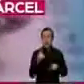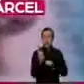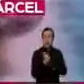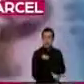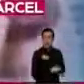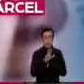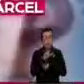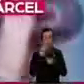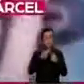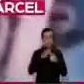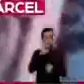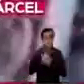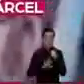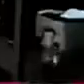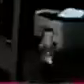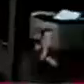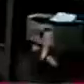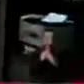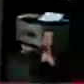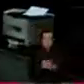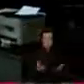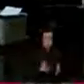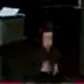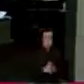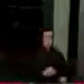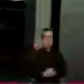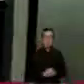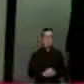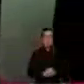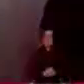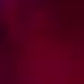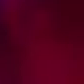con cárcel de 3 a 5 años. Olga Velasco, Medios Públicos.